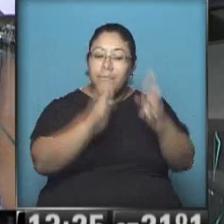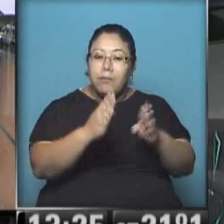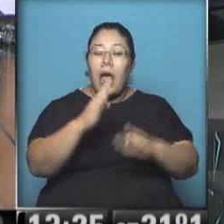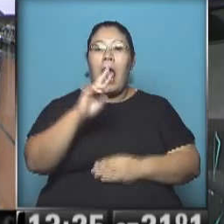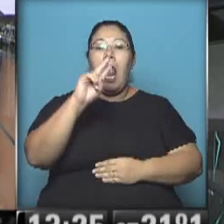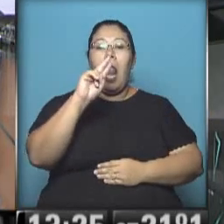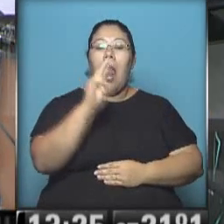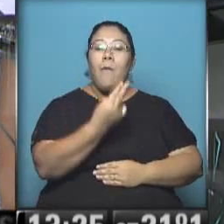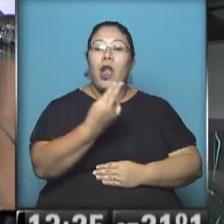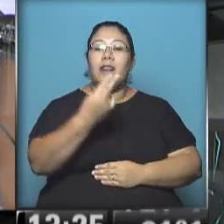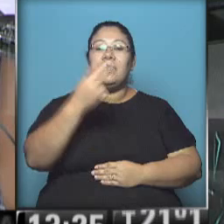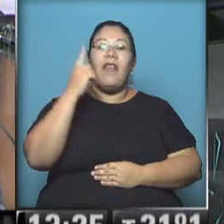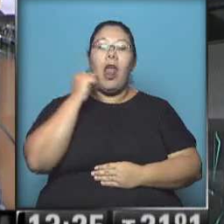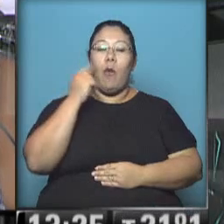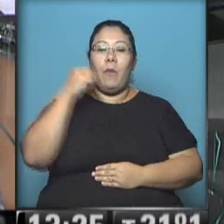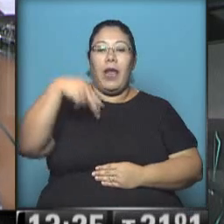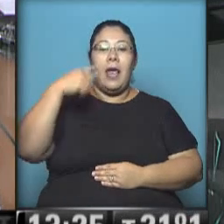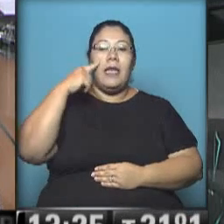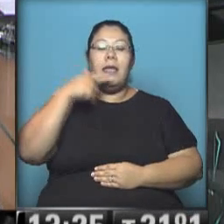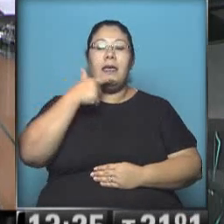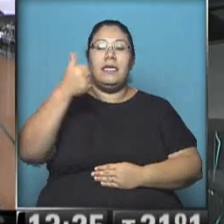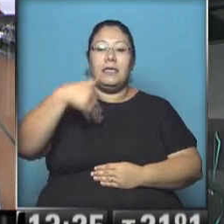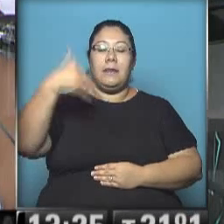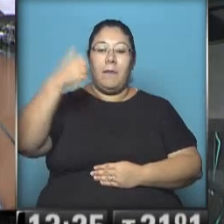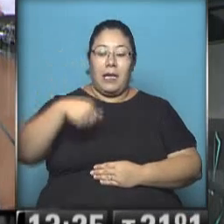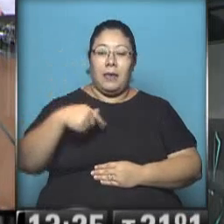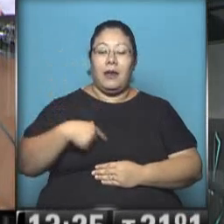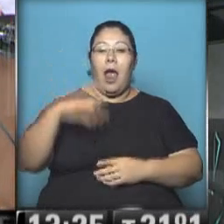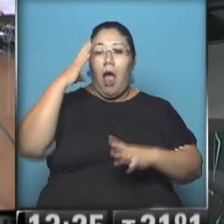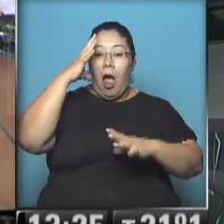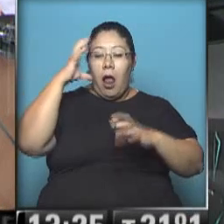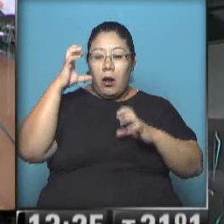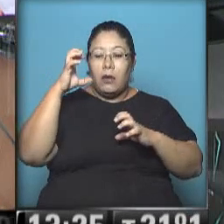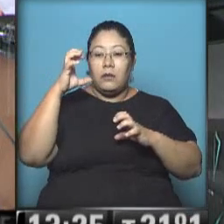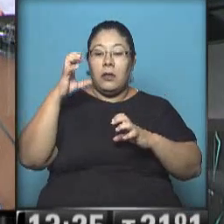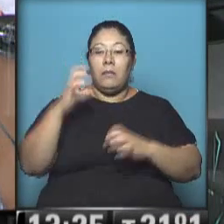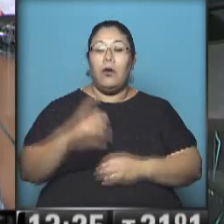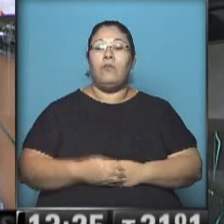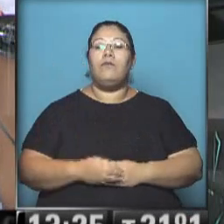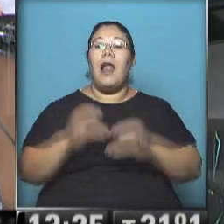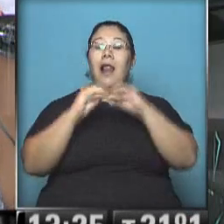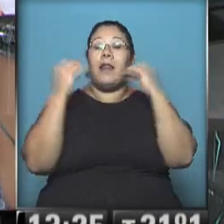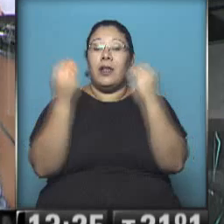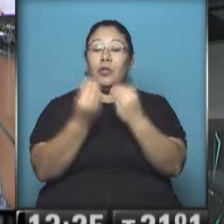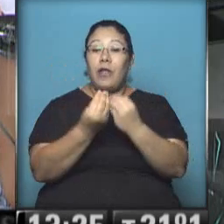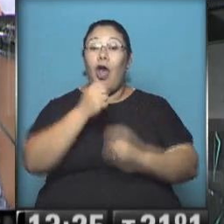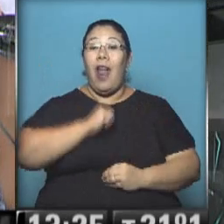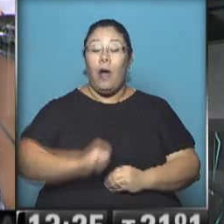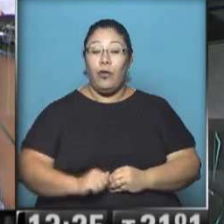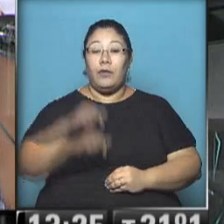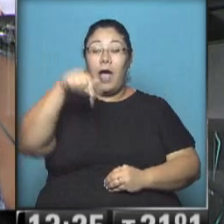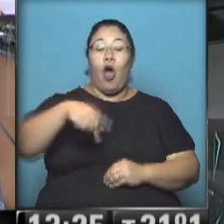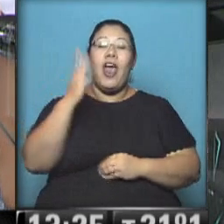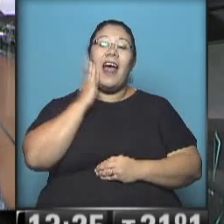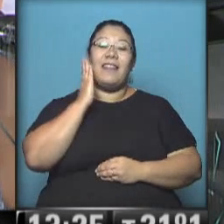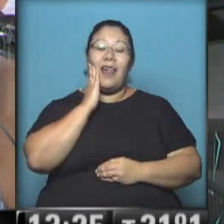del fiscal Nisman en esta edición del mediodía. Y recordamos que esta tarde estarán las pericias definitivas de la autopsia. Quien habló